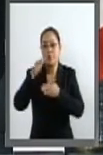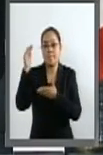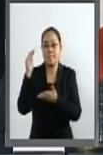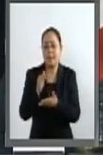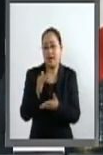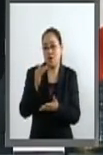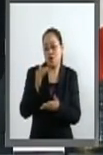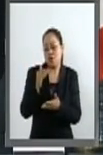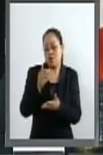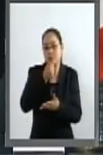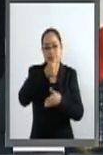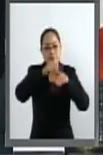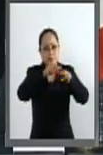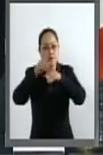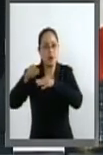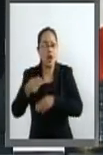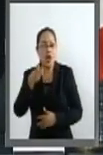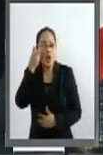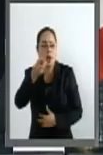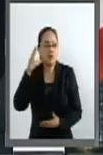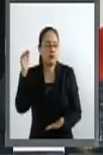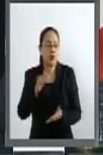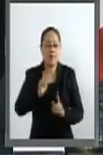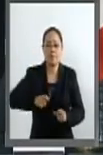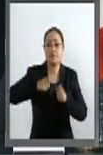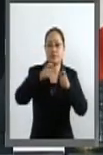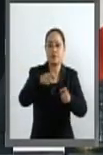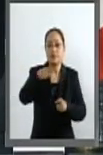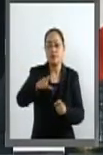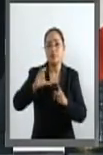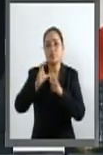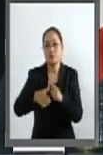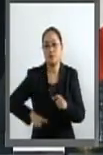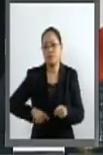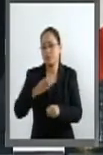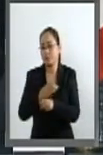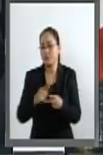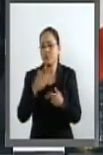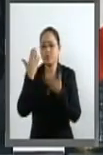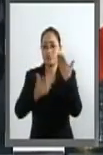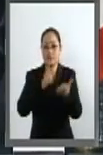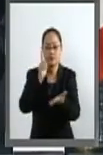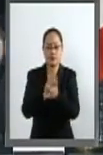campañas electorales, se turna a las Comisiones Unidas de Gobernación y de Estudios